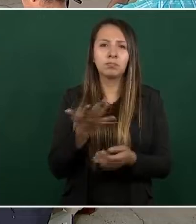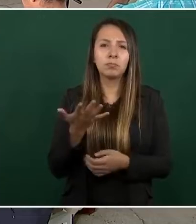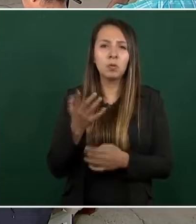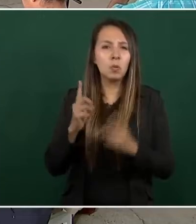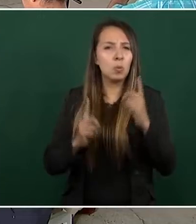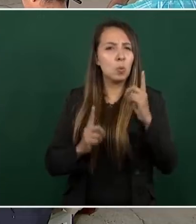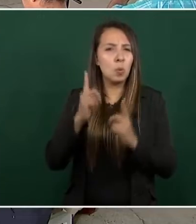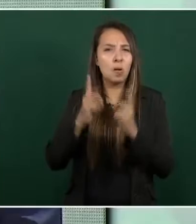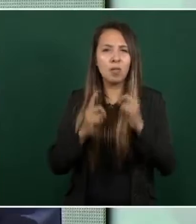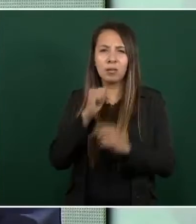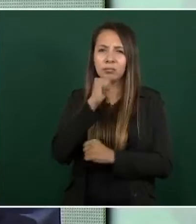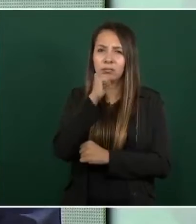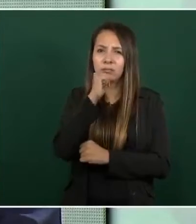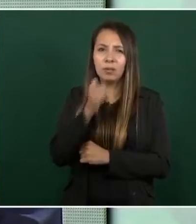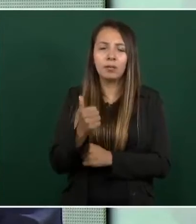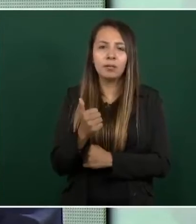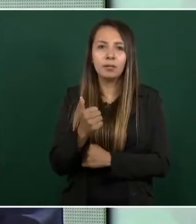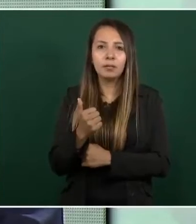duda.